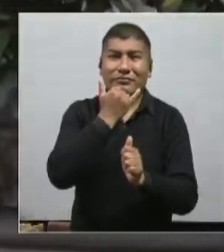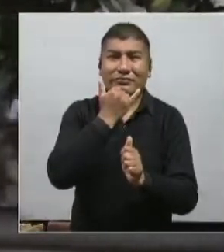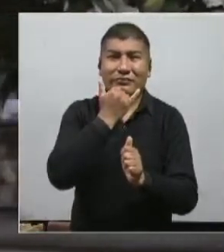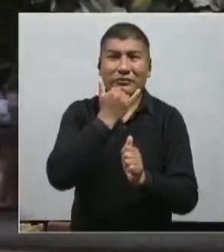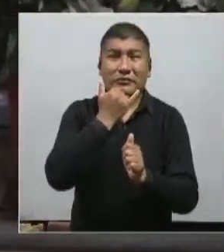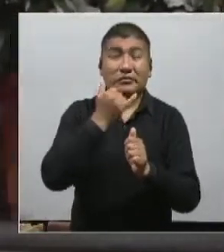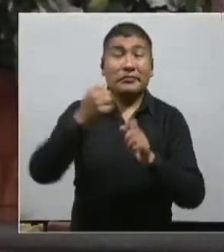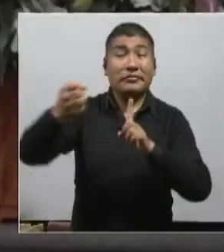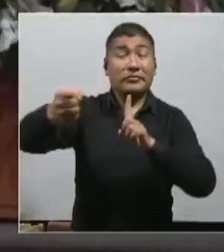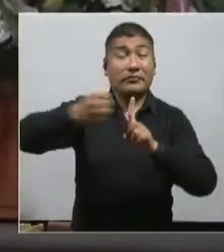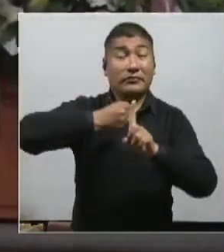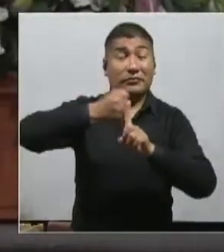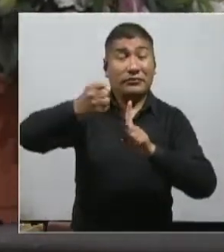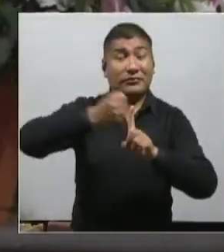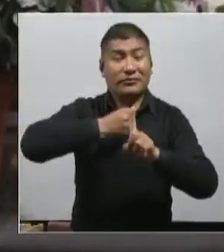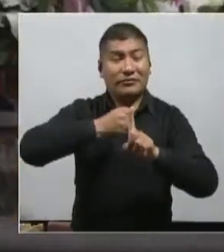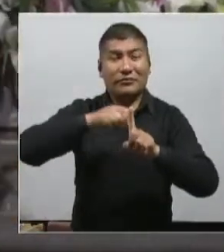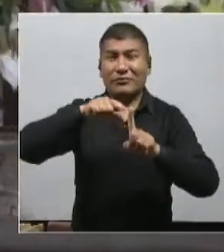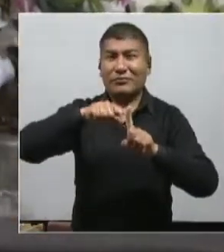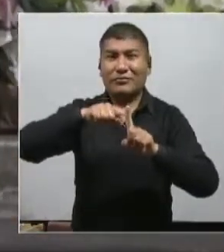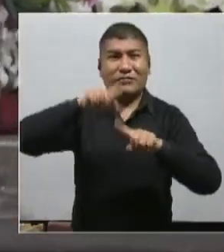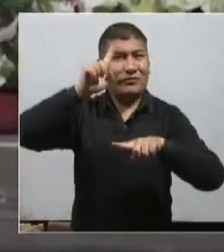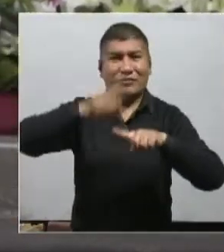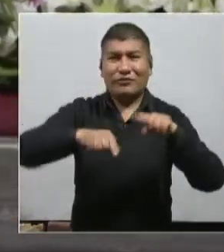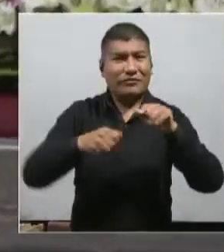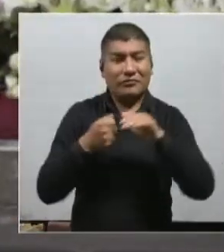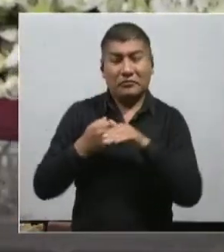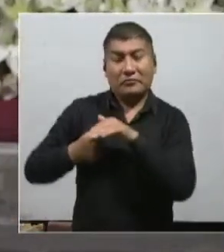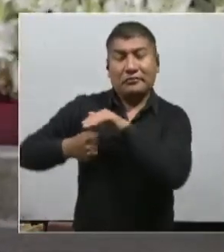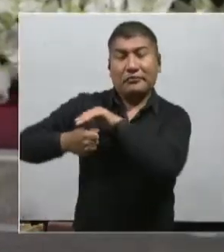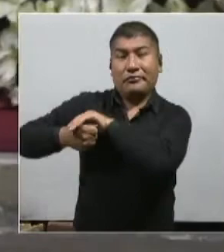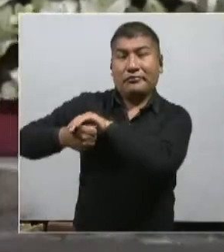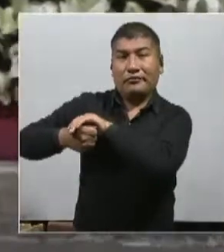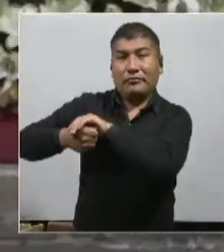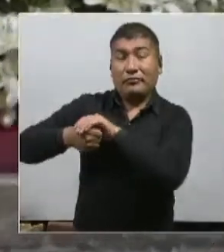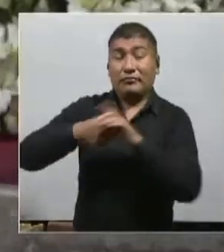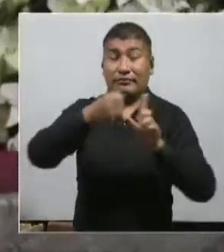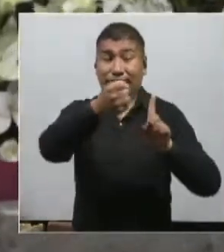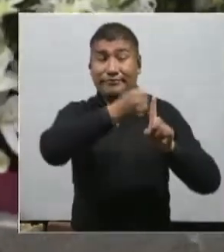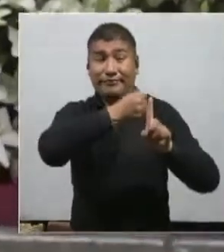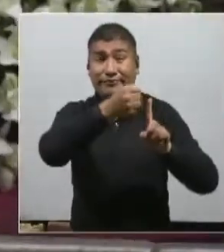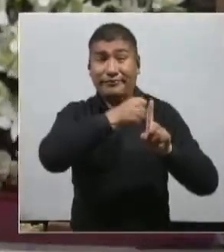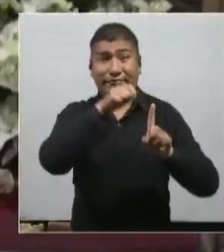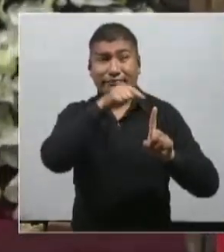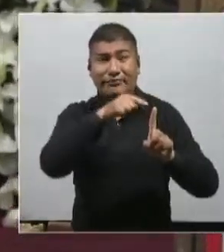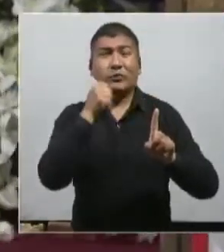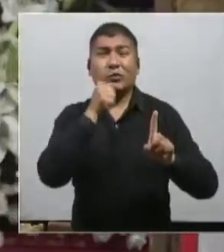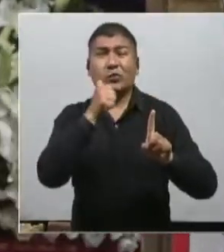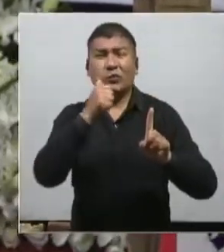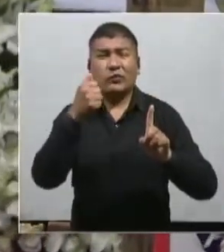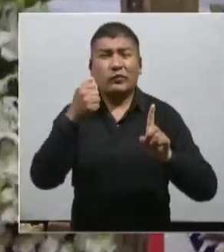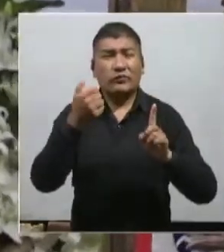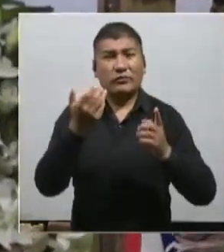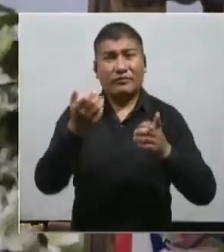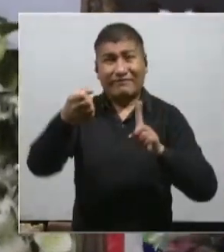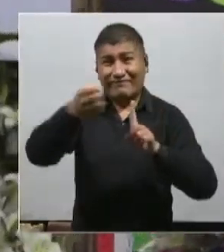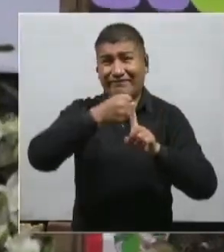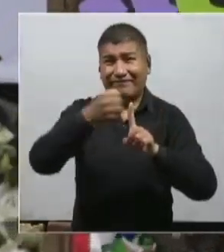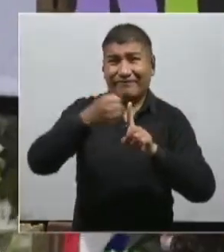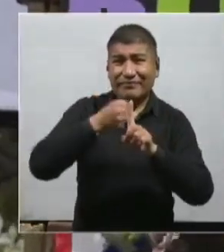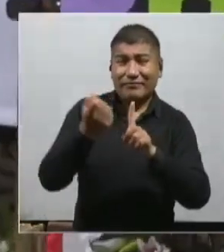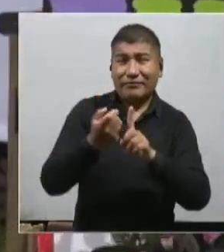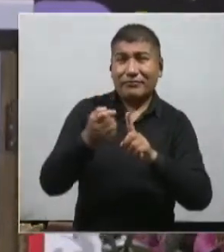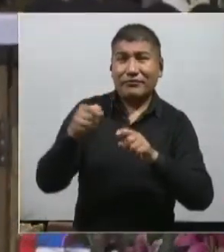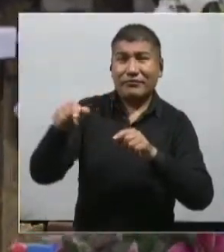La violencia no podemos ocultarla. La violencia contra la mujer, la violencia